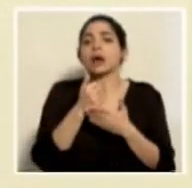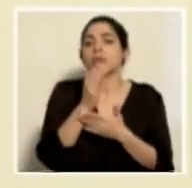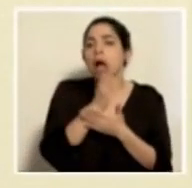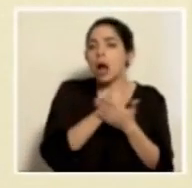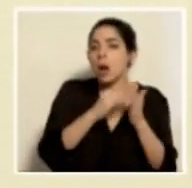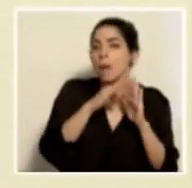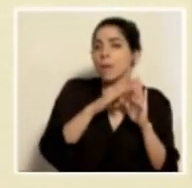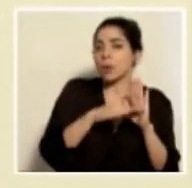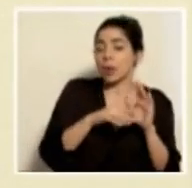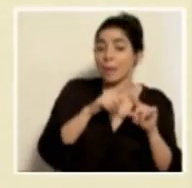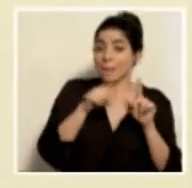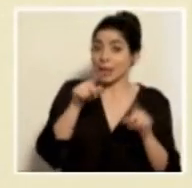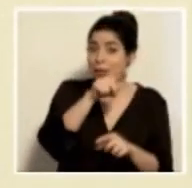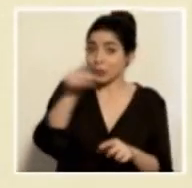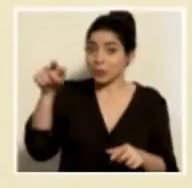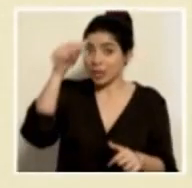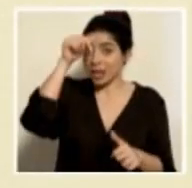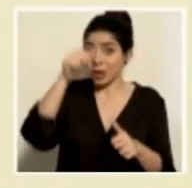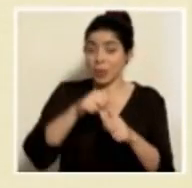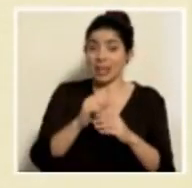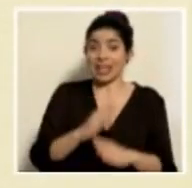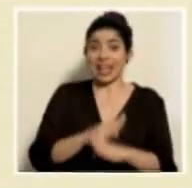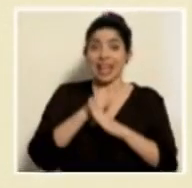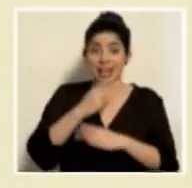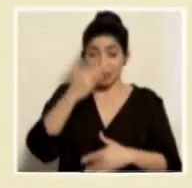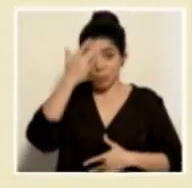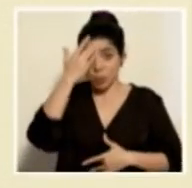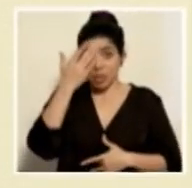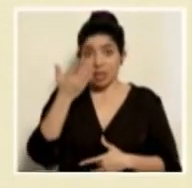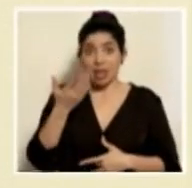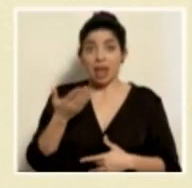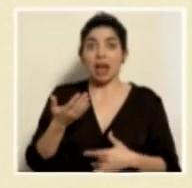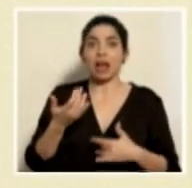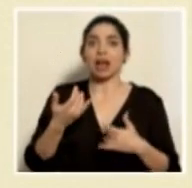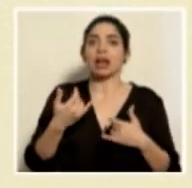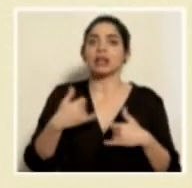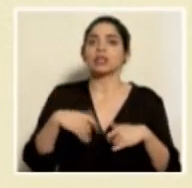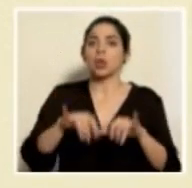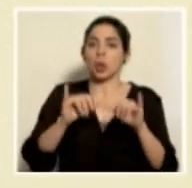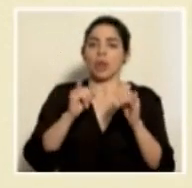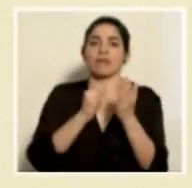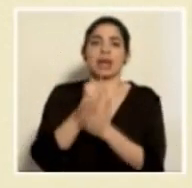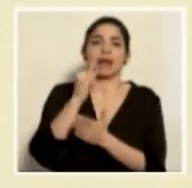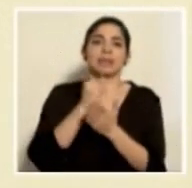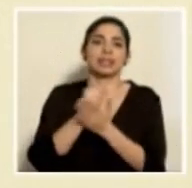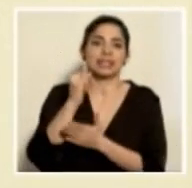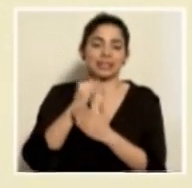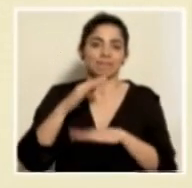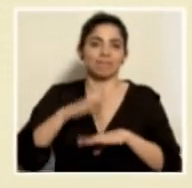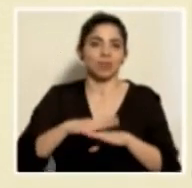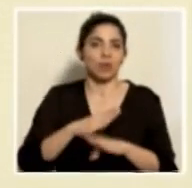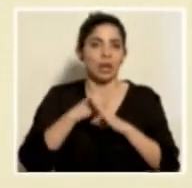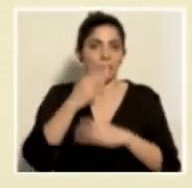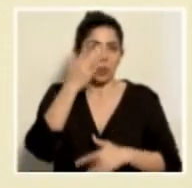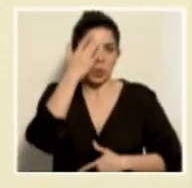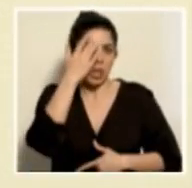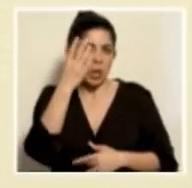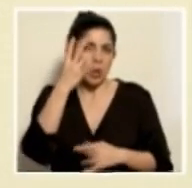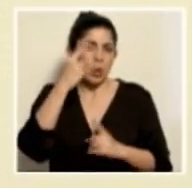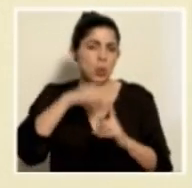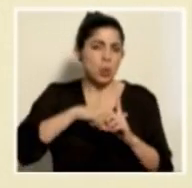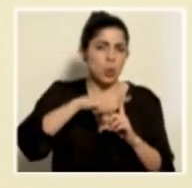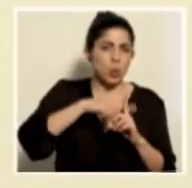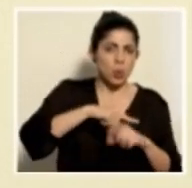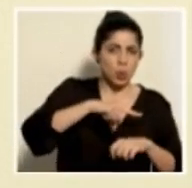estamos manejando. Recordemos que la inmunidad, todavía hay mucho que se está investigando con respecto a la inmunidad y cuánto puede